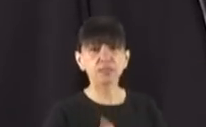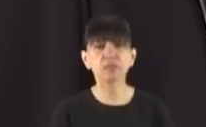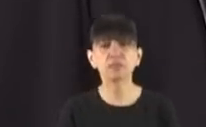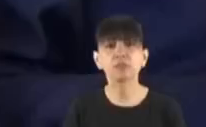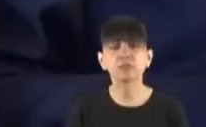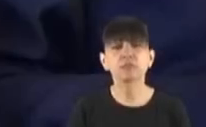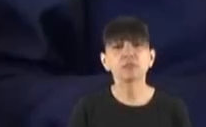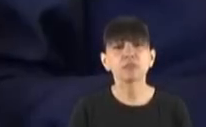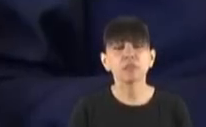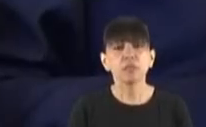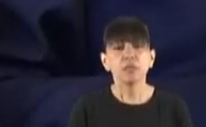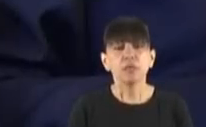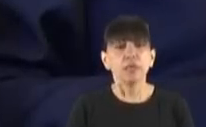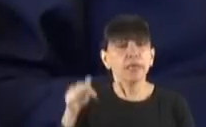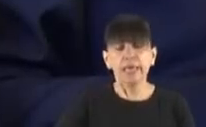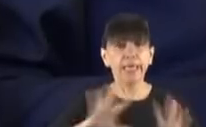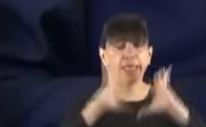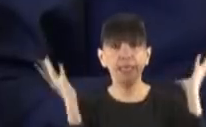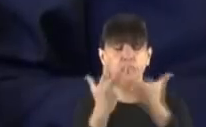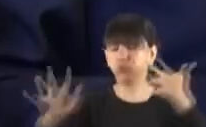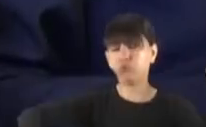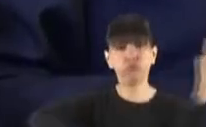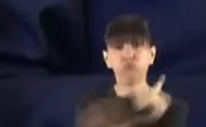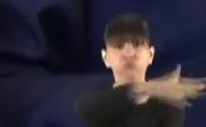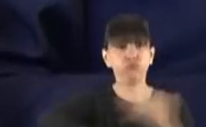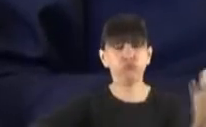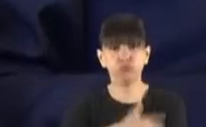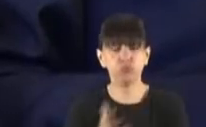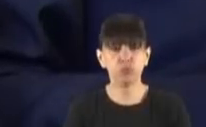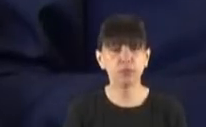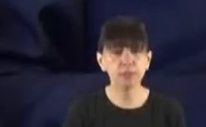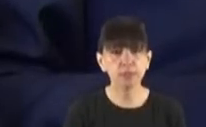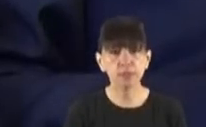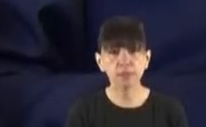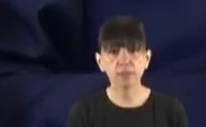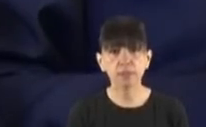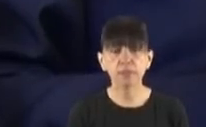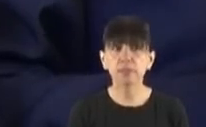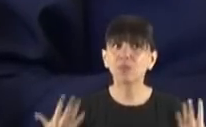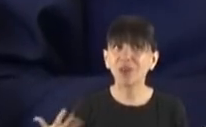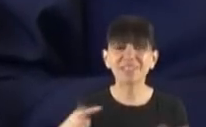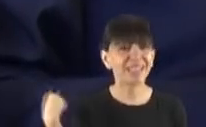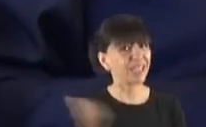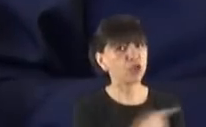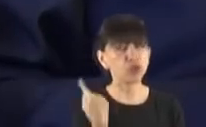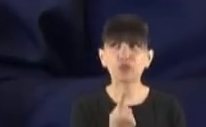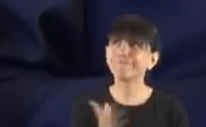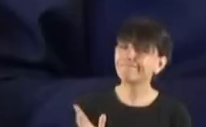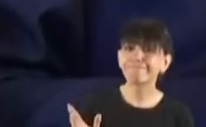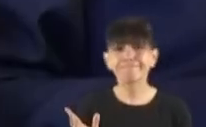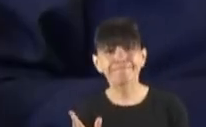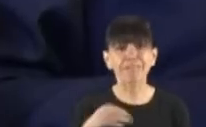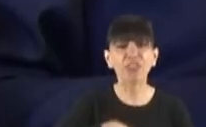Estamos en un mundo particularmente conmocionado. Tal vez no somos del todo conscientes del tiempo que nos toca